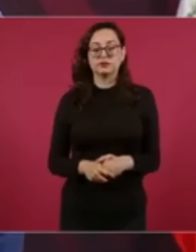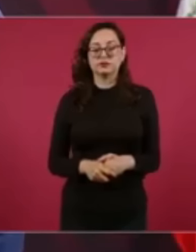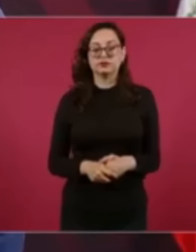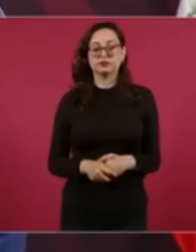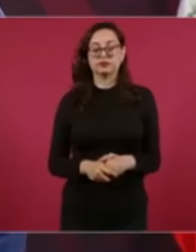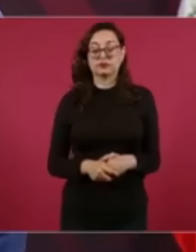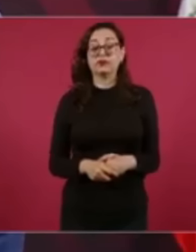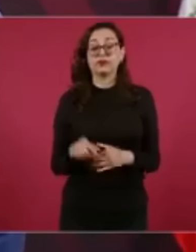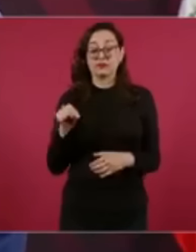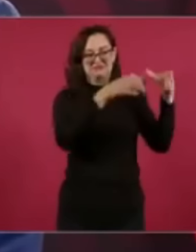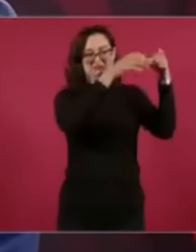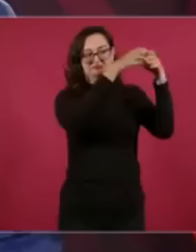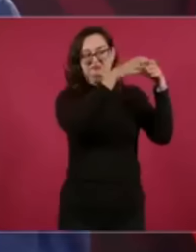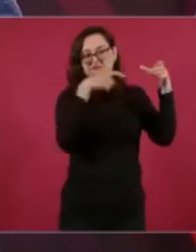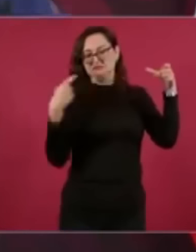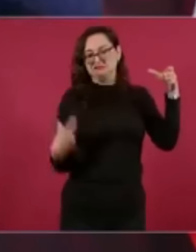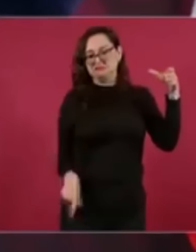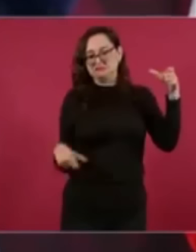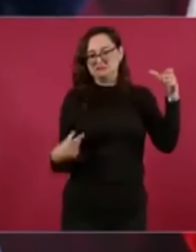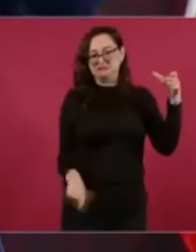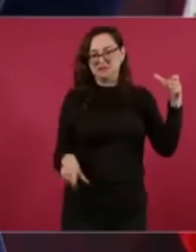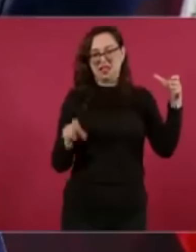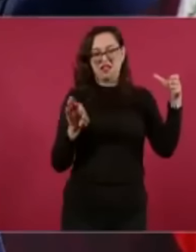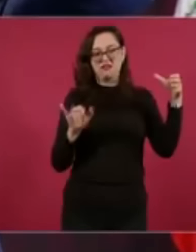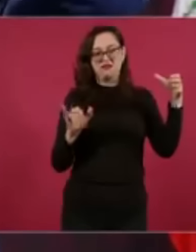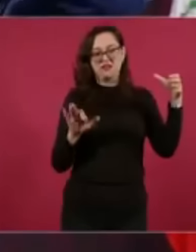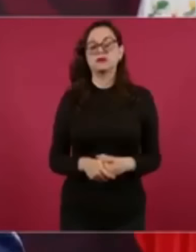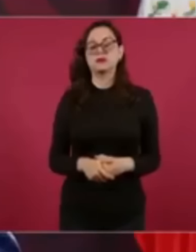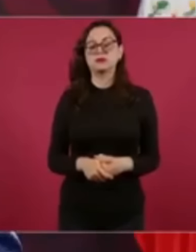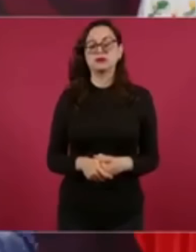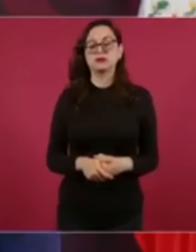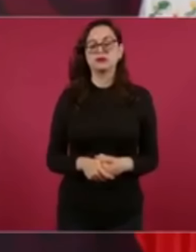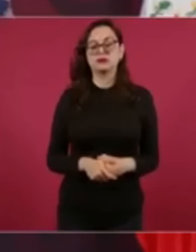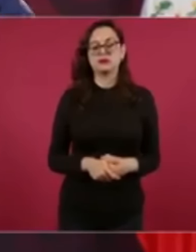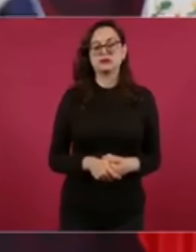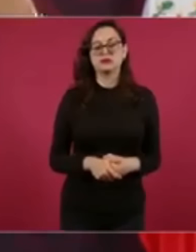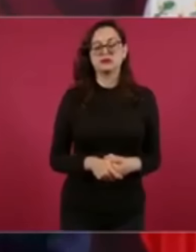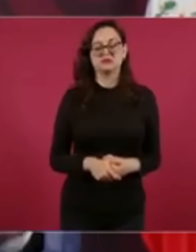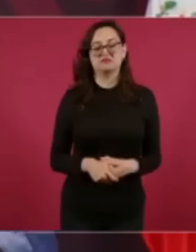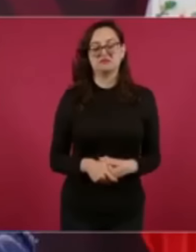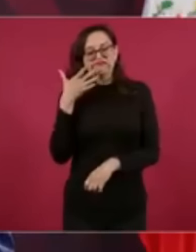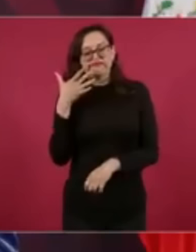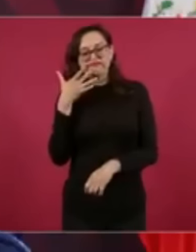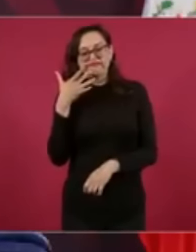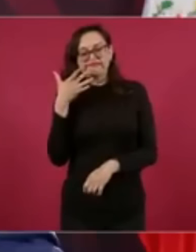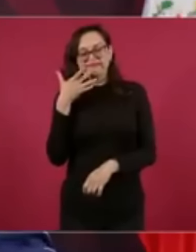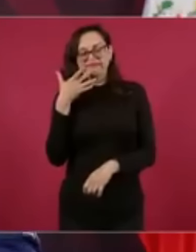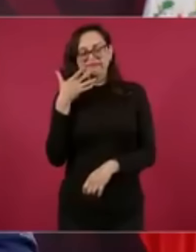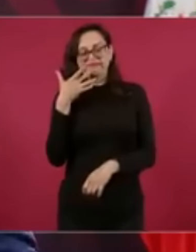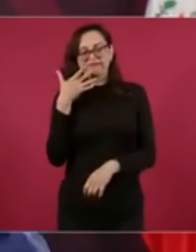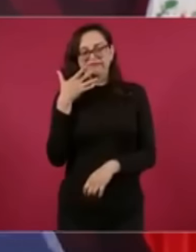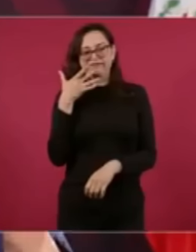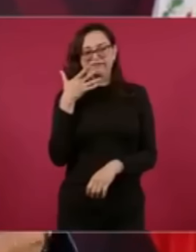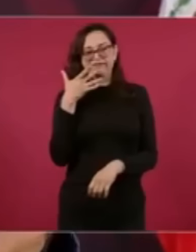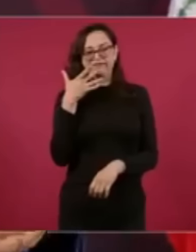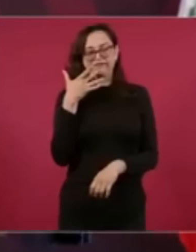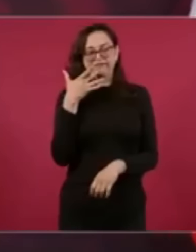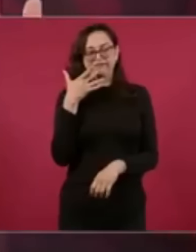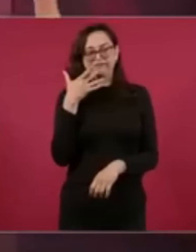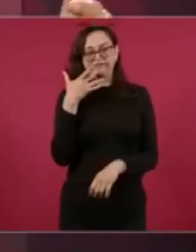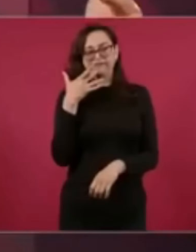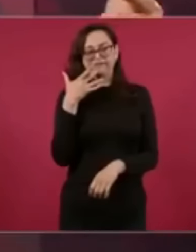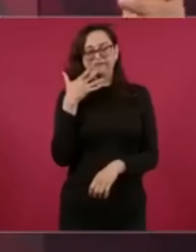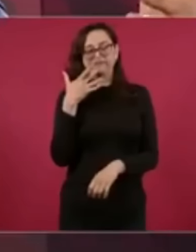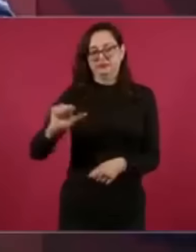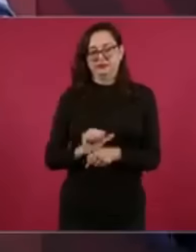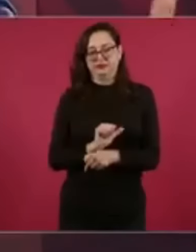habla Taracena de los fifís, que eran como juniors de las familias acomodadas que salían en los carros que